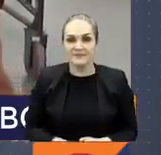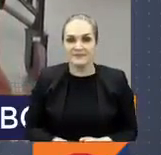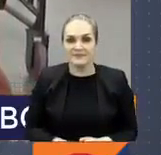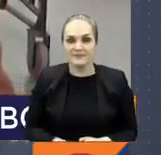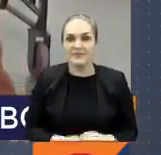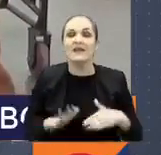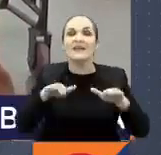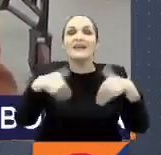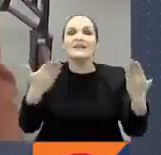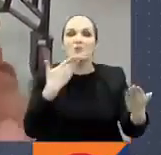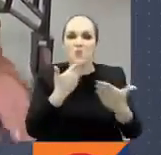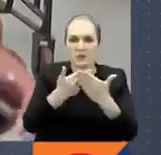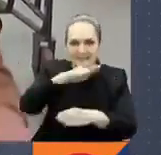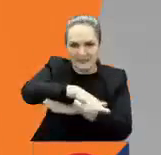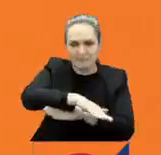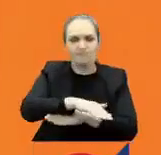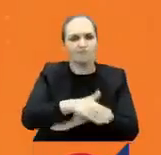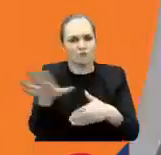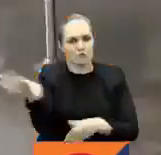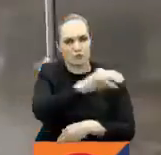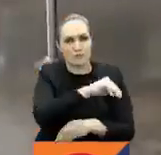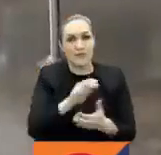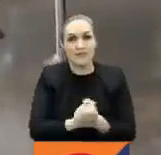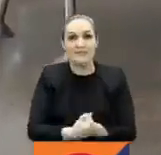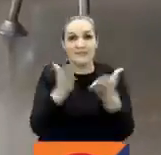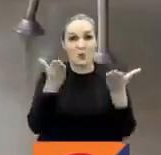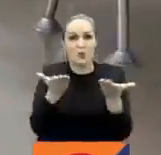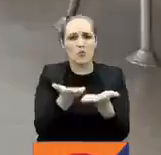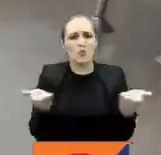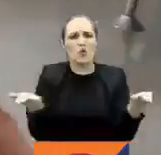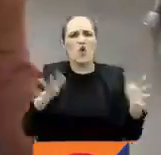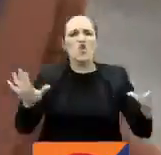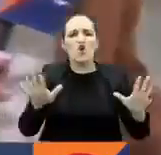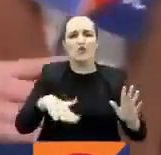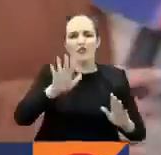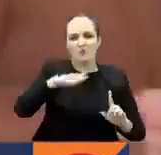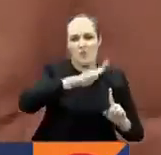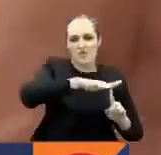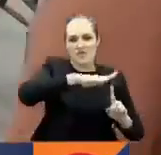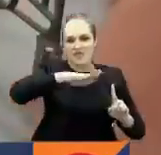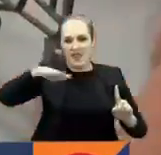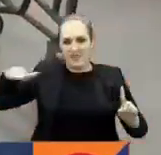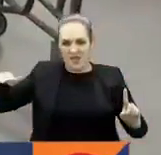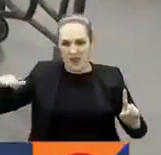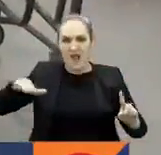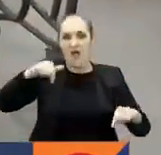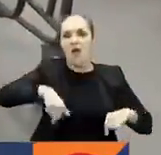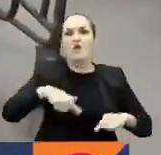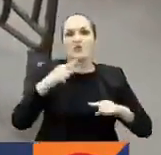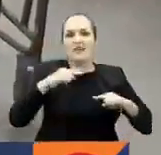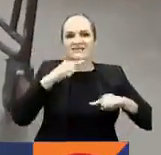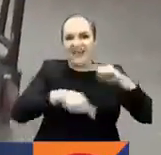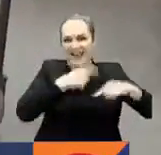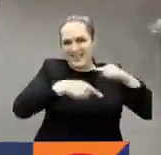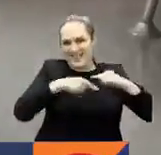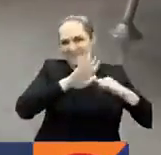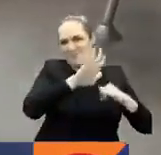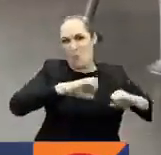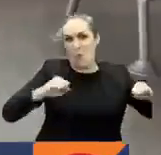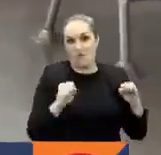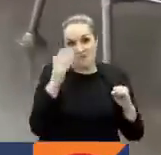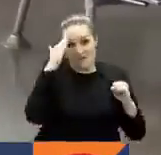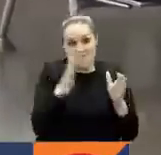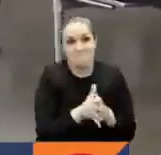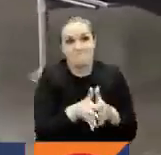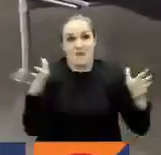¿Qué tal? Muy buenas tardes para todos. Mire, yo los saludo a esta hora desde la zona de abordaje de la terminal de transportes El Salitre, una de las terminales más